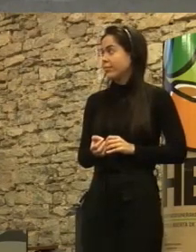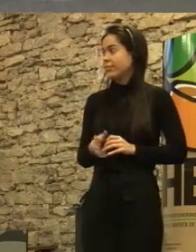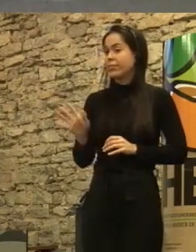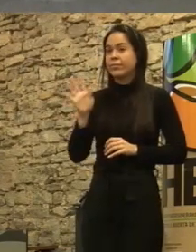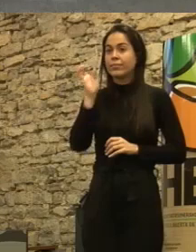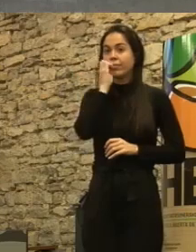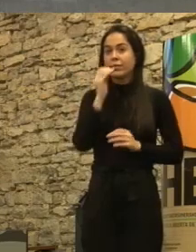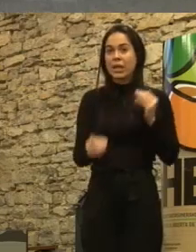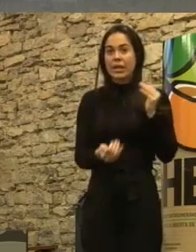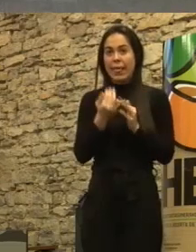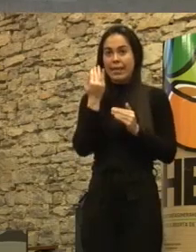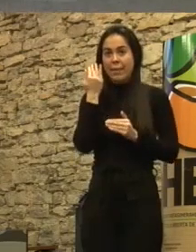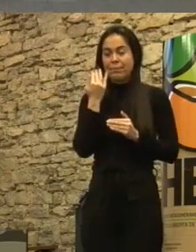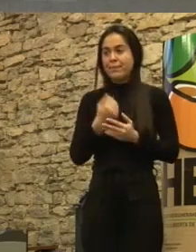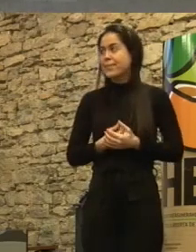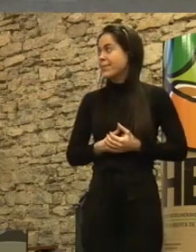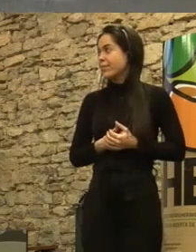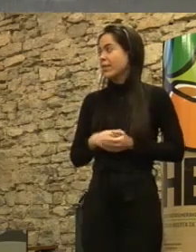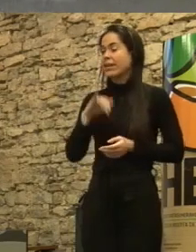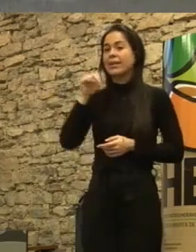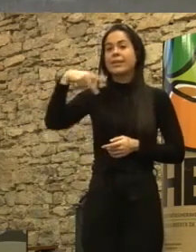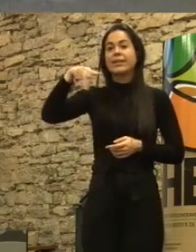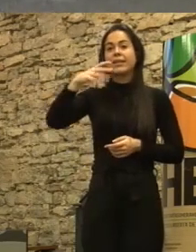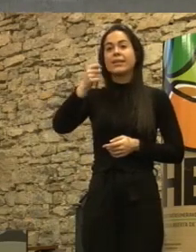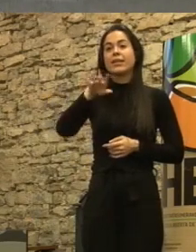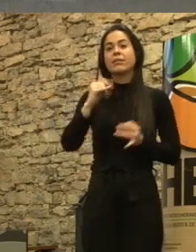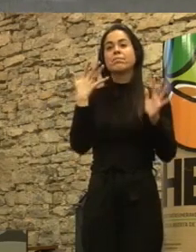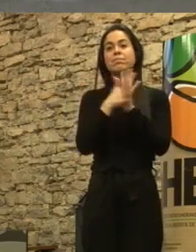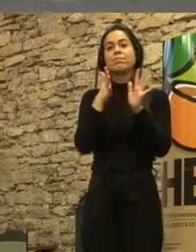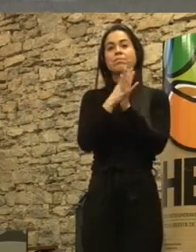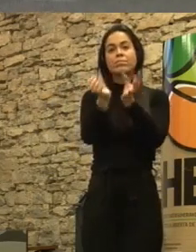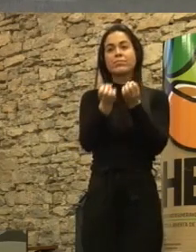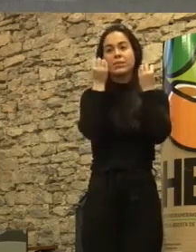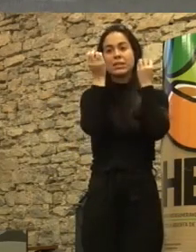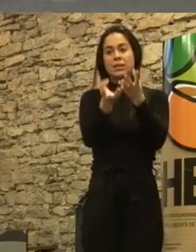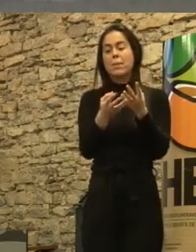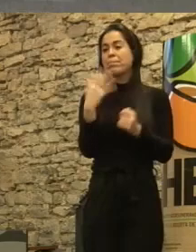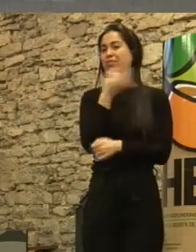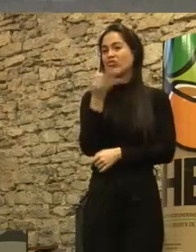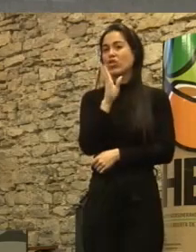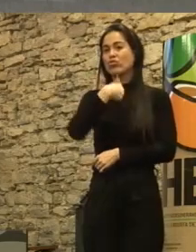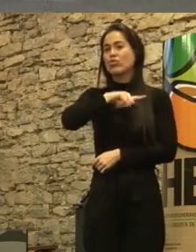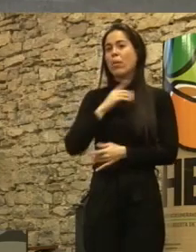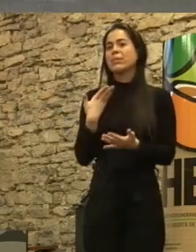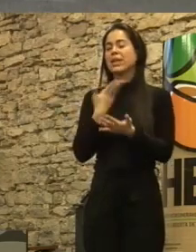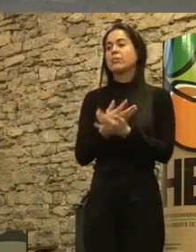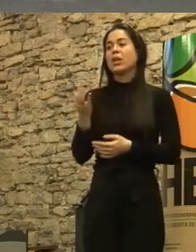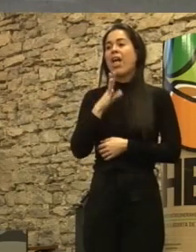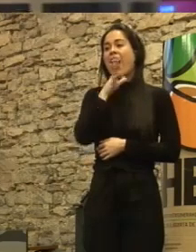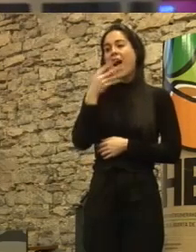Eguerdión, buenos días. Bueno, Iñaki ha expresado perfectamente bien nuestras reivindicaciones. Entonces, yo ahora me